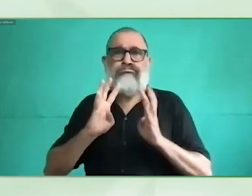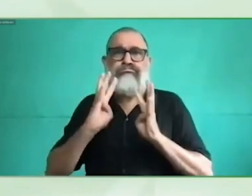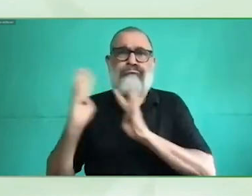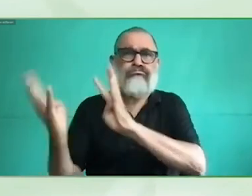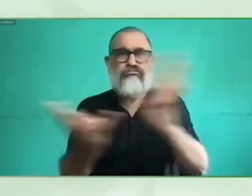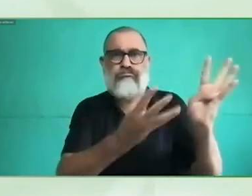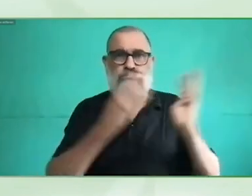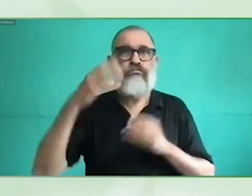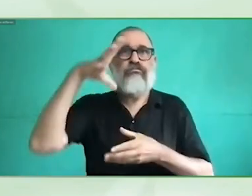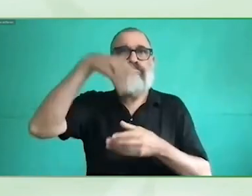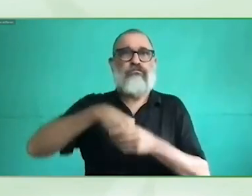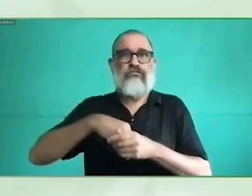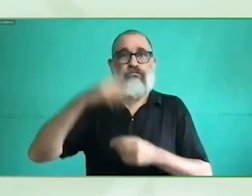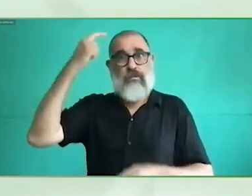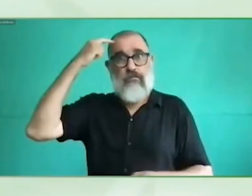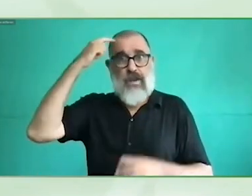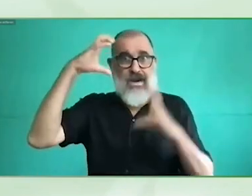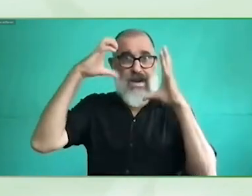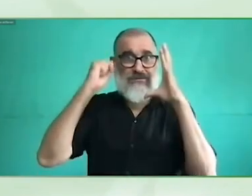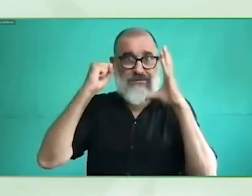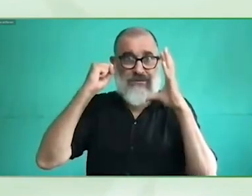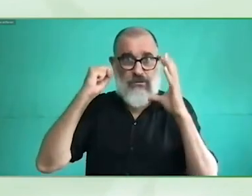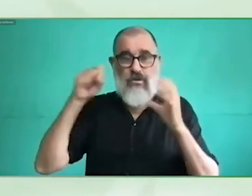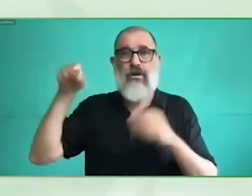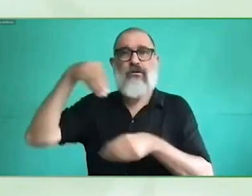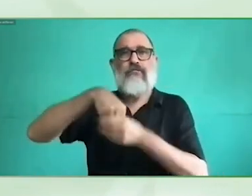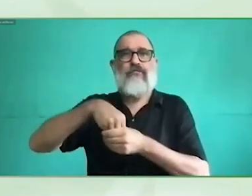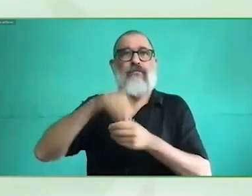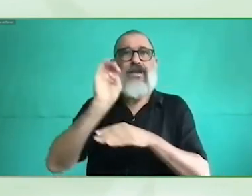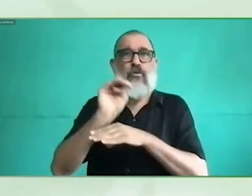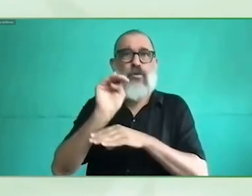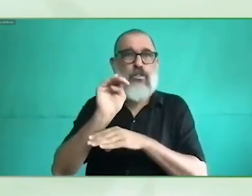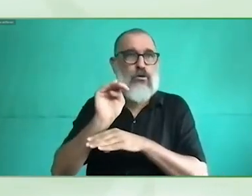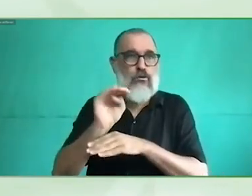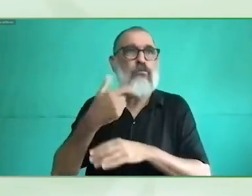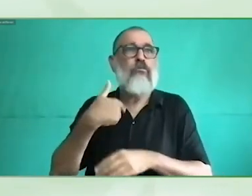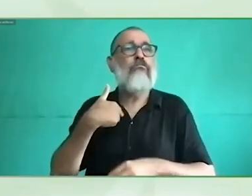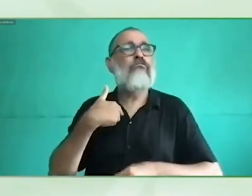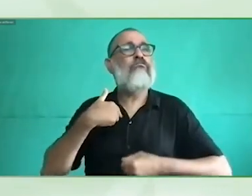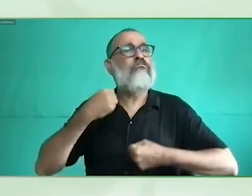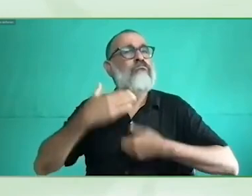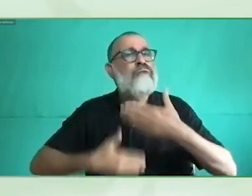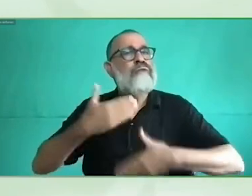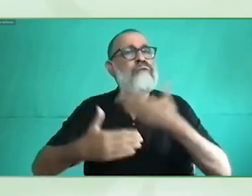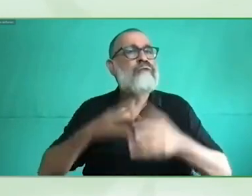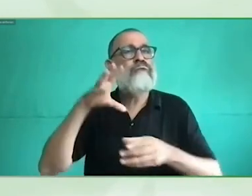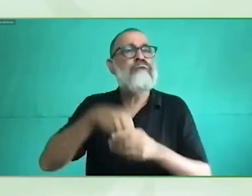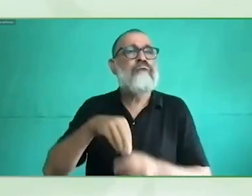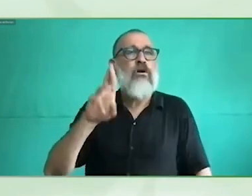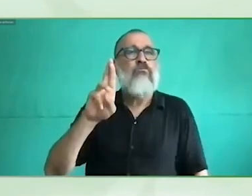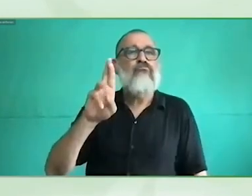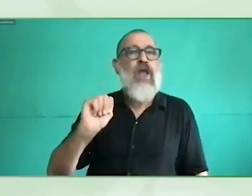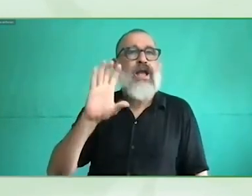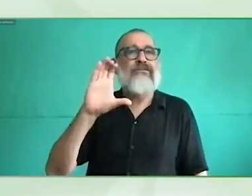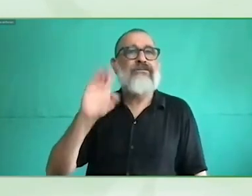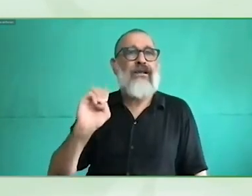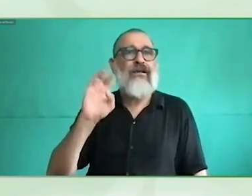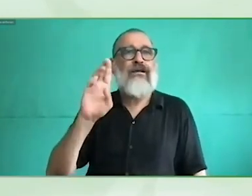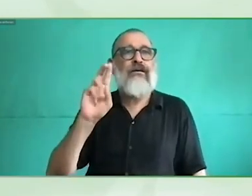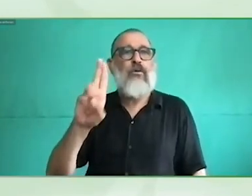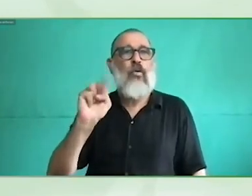ha permitido hacer de la participación también una herramienta muchos conocemos